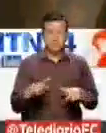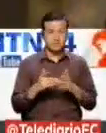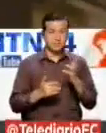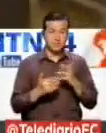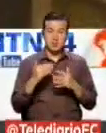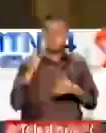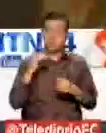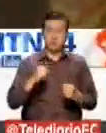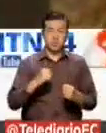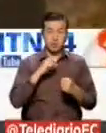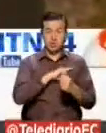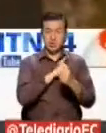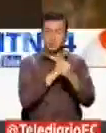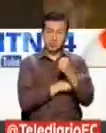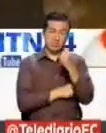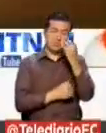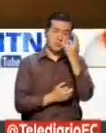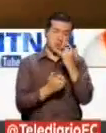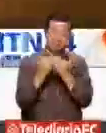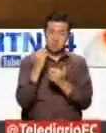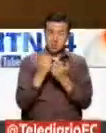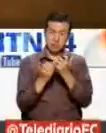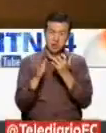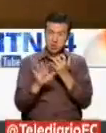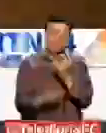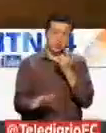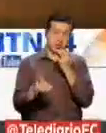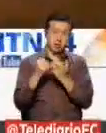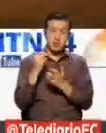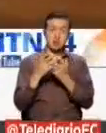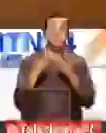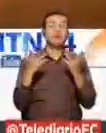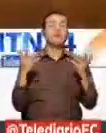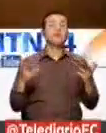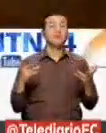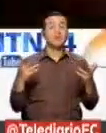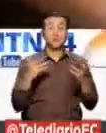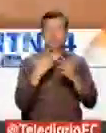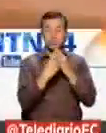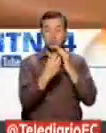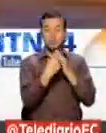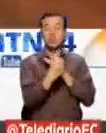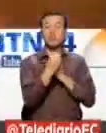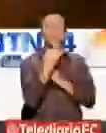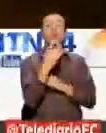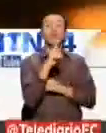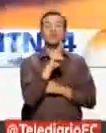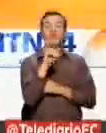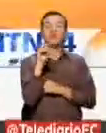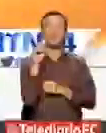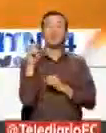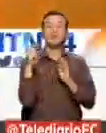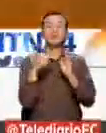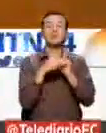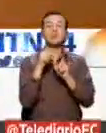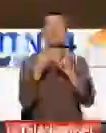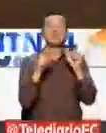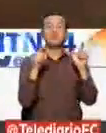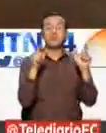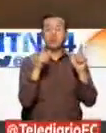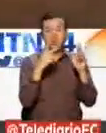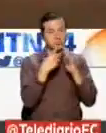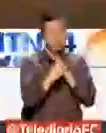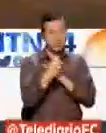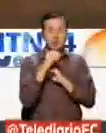más grande y destructivo de varios fuegos activos en el estado, ha provocado además la evacuación de más de 200,000 personas y la destrucción